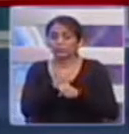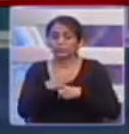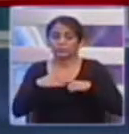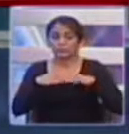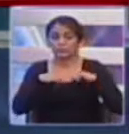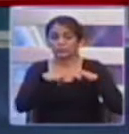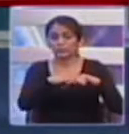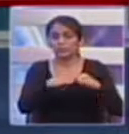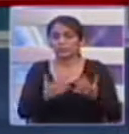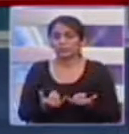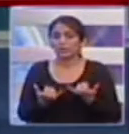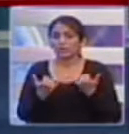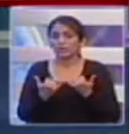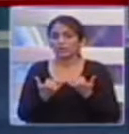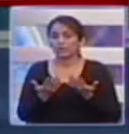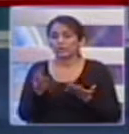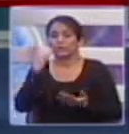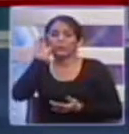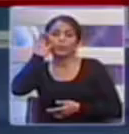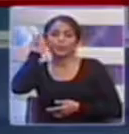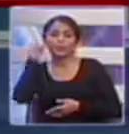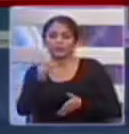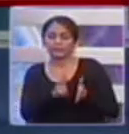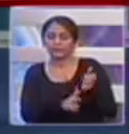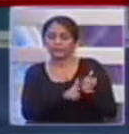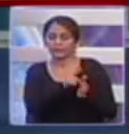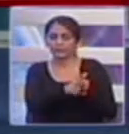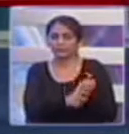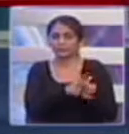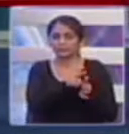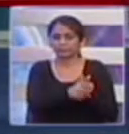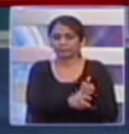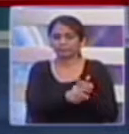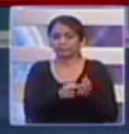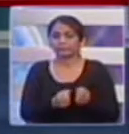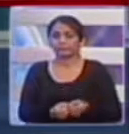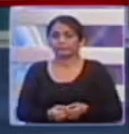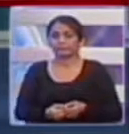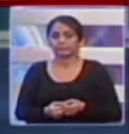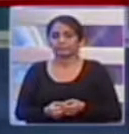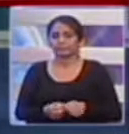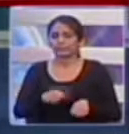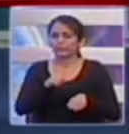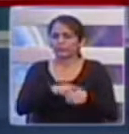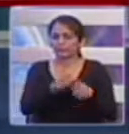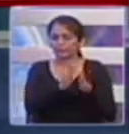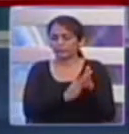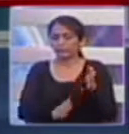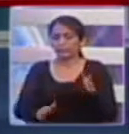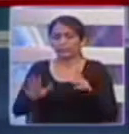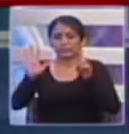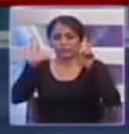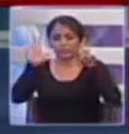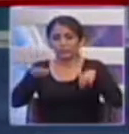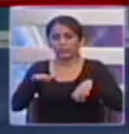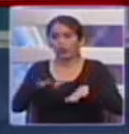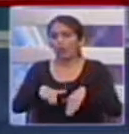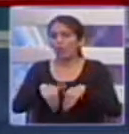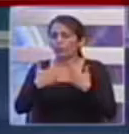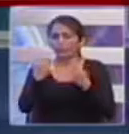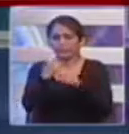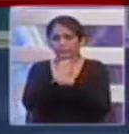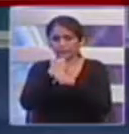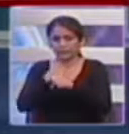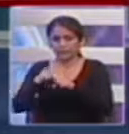Participación Ciudadana y a la dirección del proyecto el informe del trabajo desplegado en los últimos 6 meses. Según Roque Ordóñez,